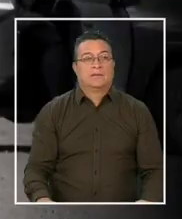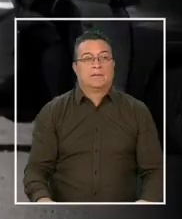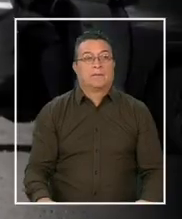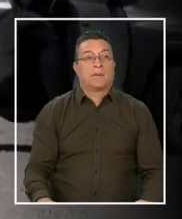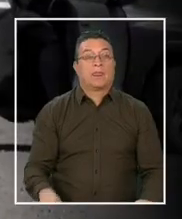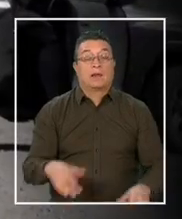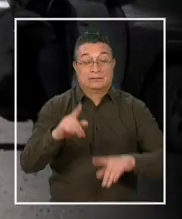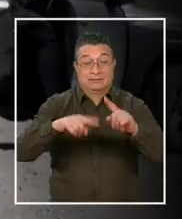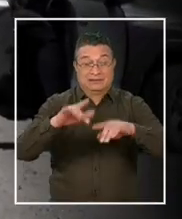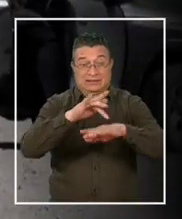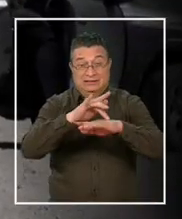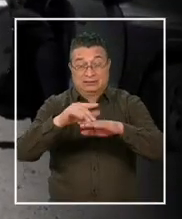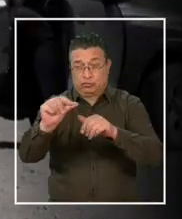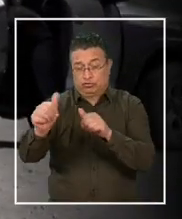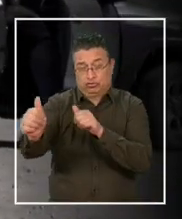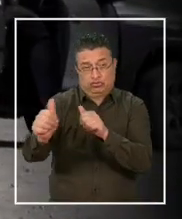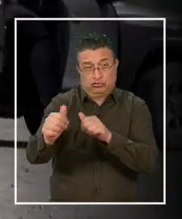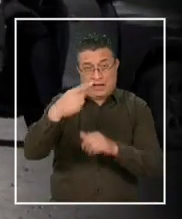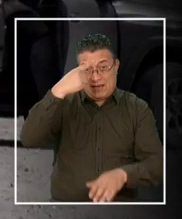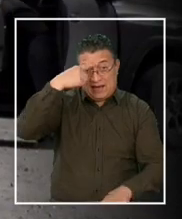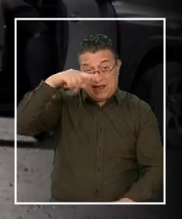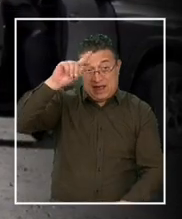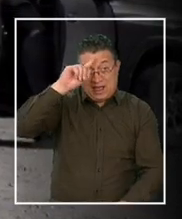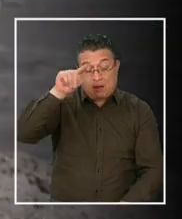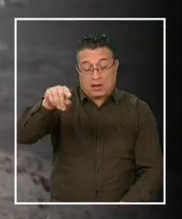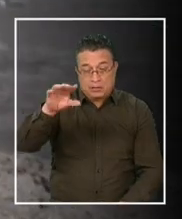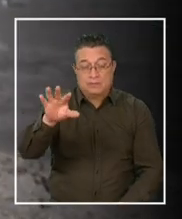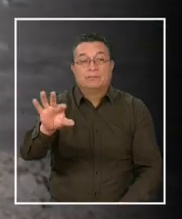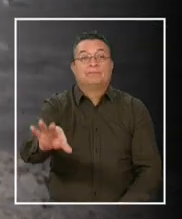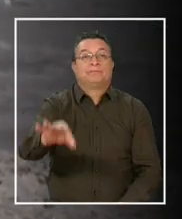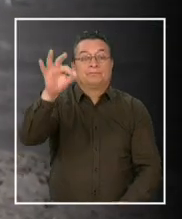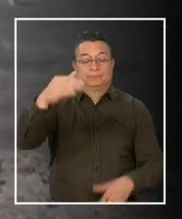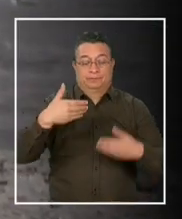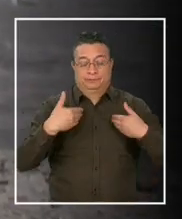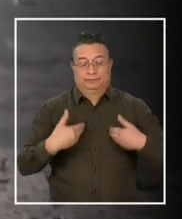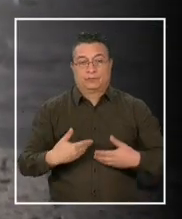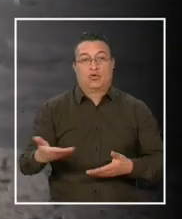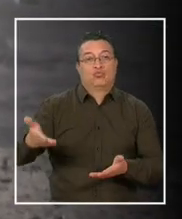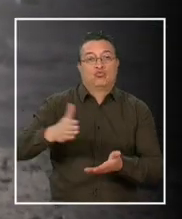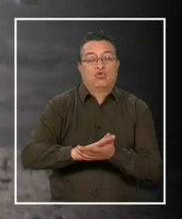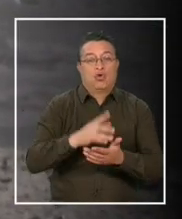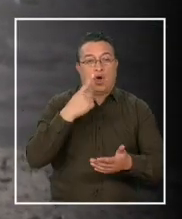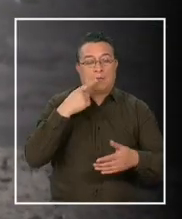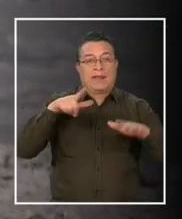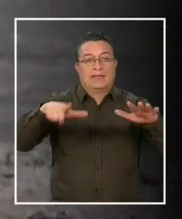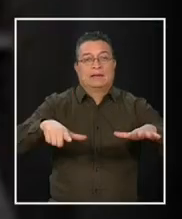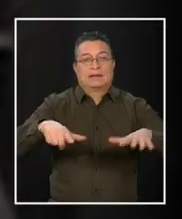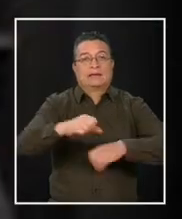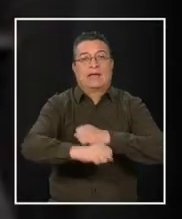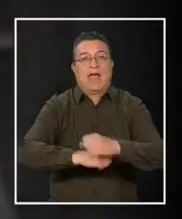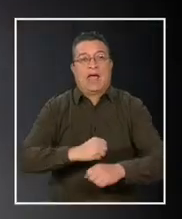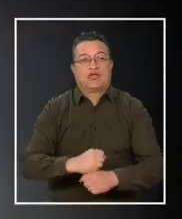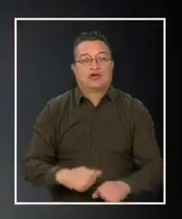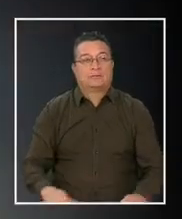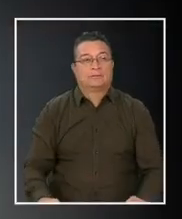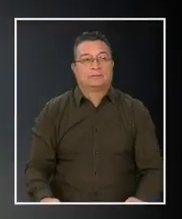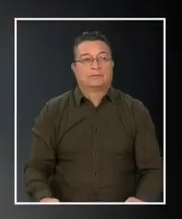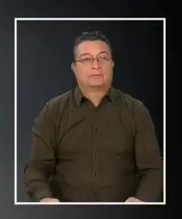En medio del desierto y a pocos kilómetros de Calama es donde se logró dar con el cuerpo sin vida de un joven de 17 años.